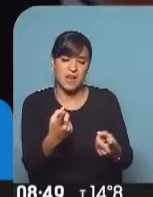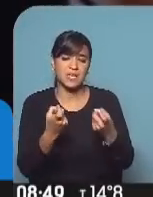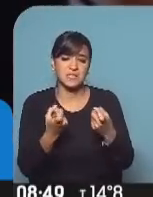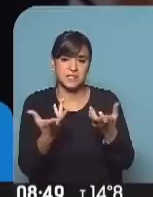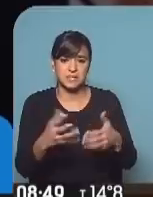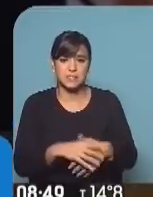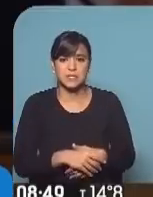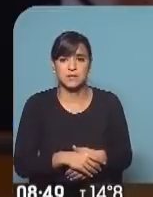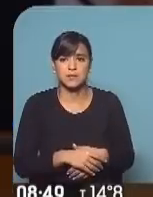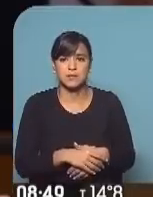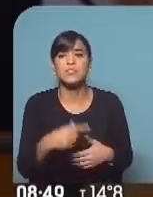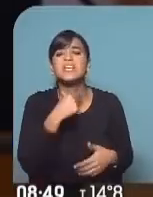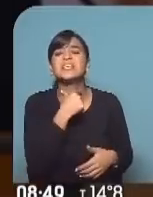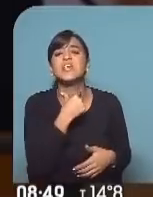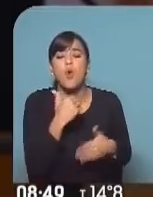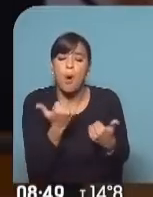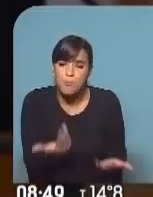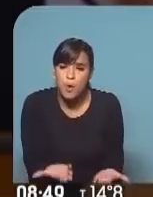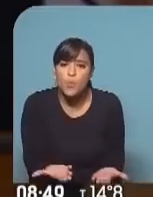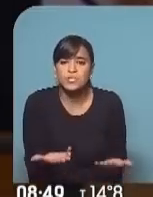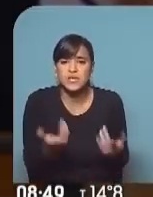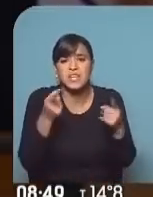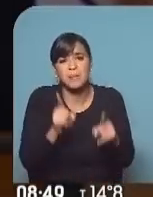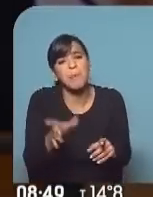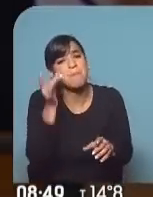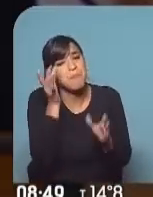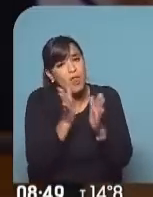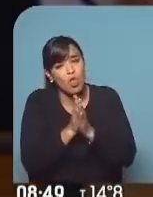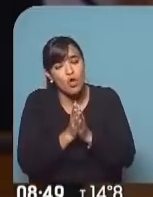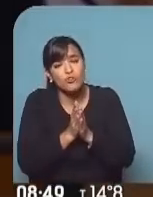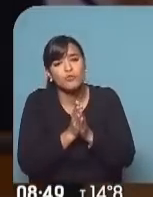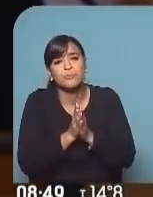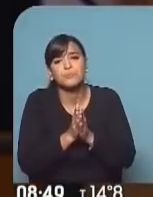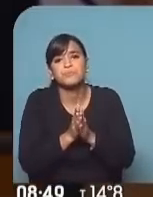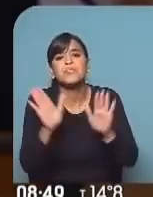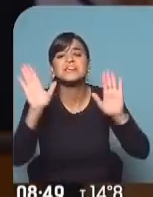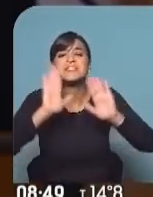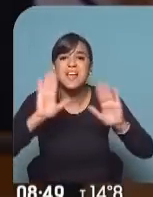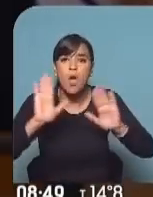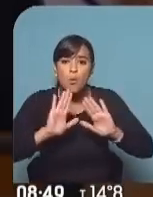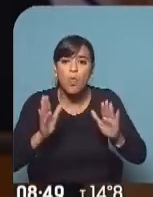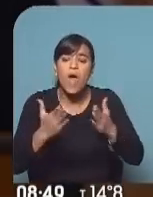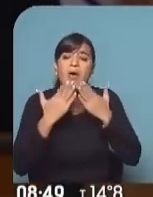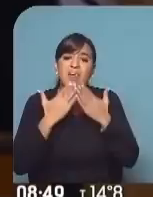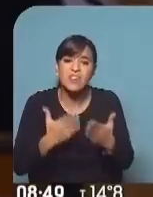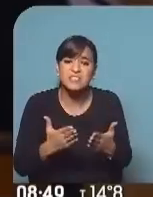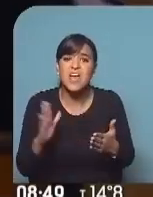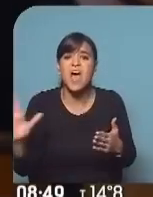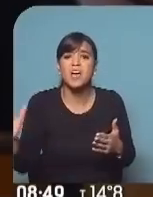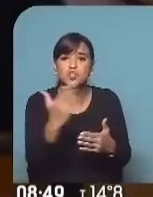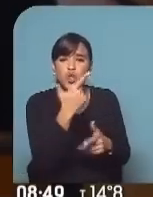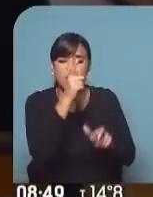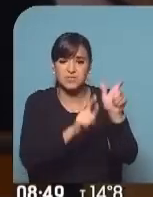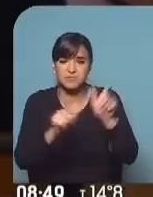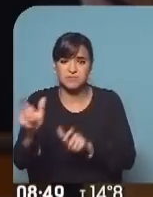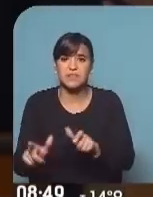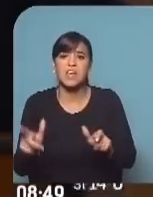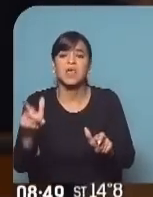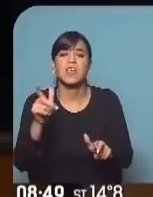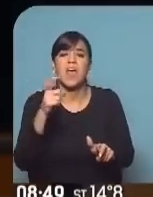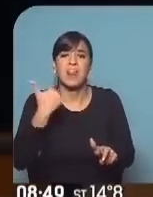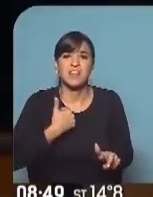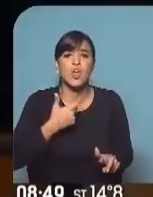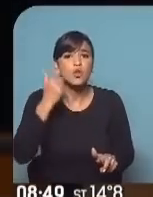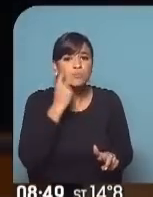porque quiero quiero aprovechar también y discúlpenme saludar y agradecer a todos los argentinos y riojanos